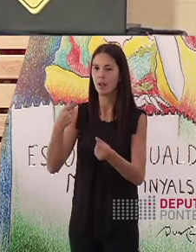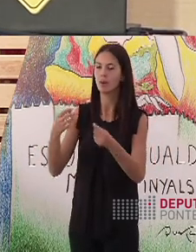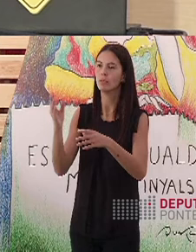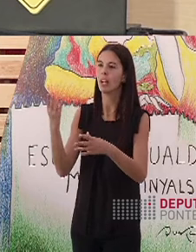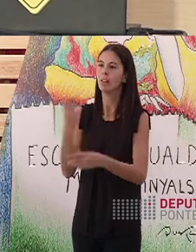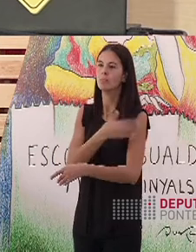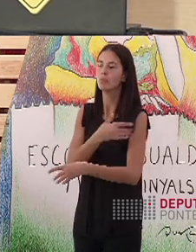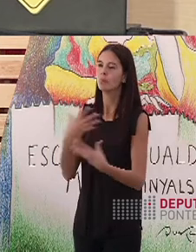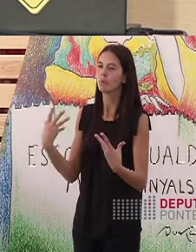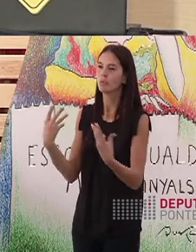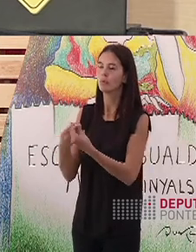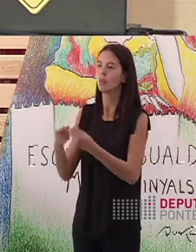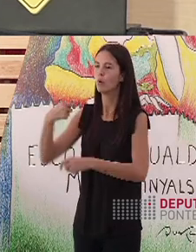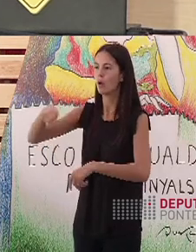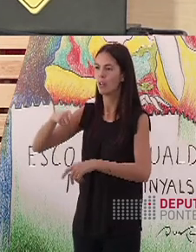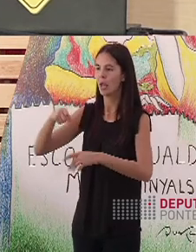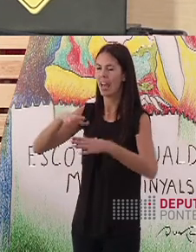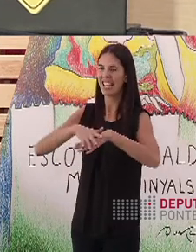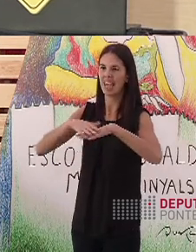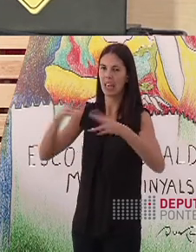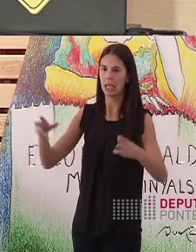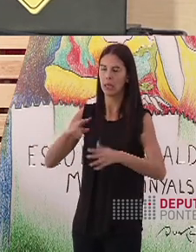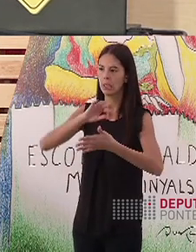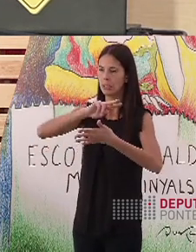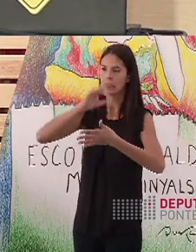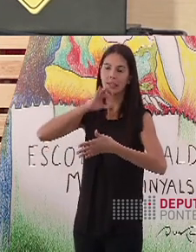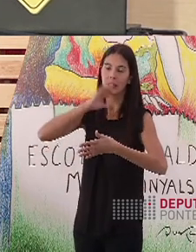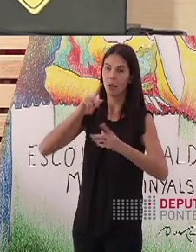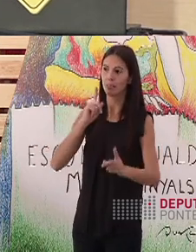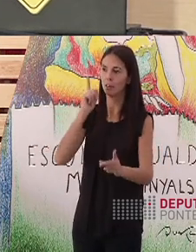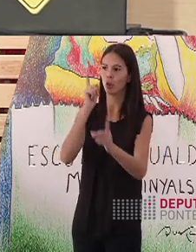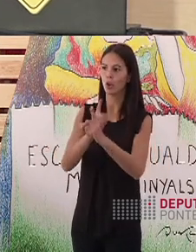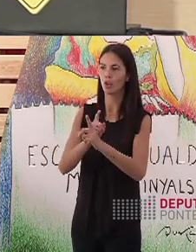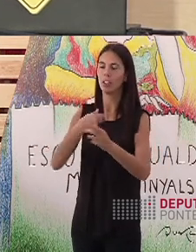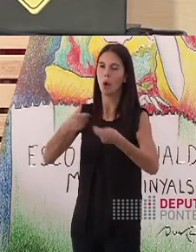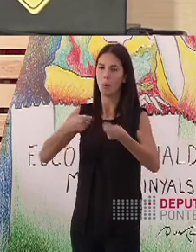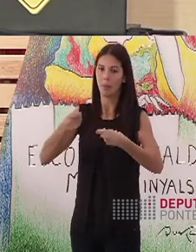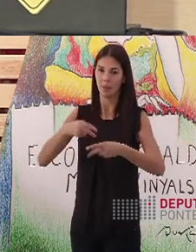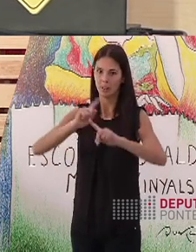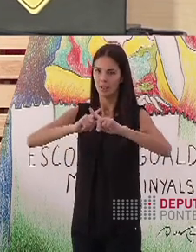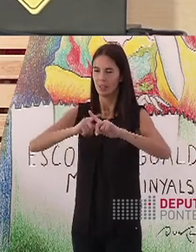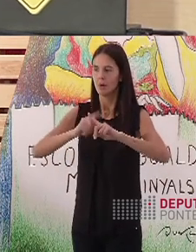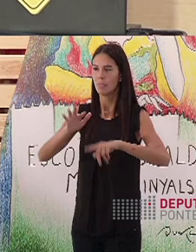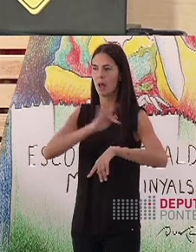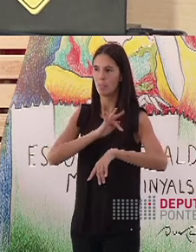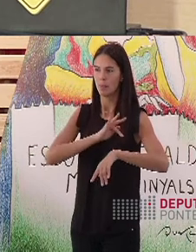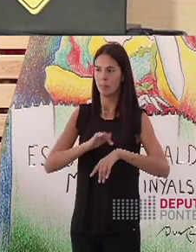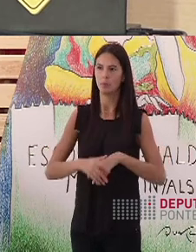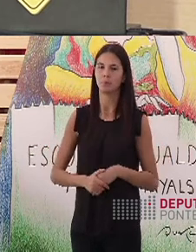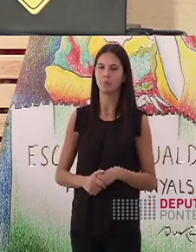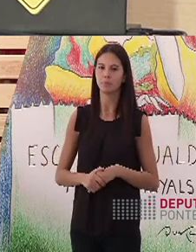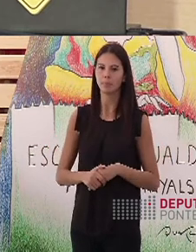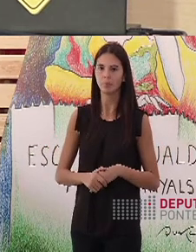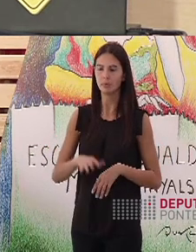Red Galega contra a Trata Sexual, que no 2015 recibiu unha medalla de Castelao de Galicia. Nos últimos 11 anos participou en